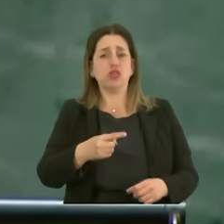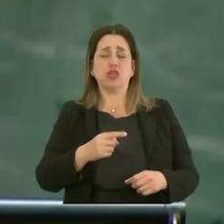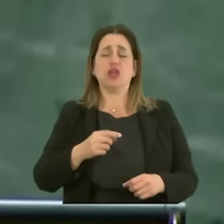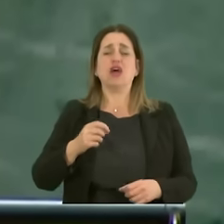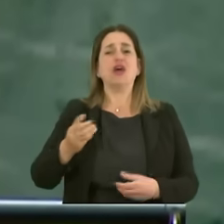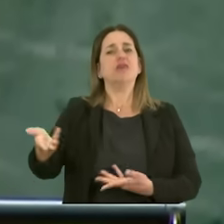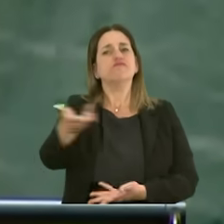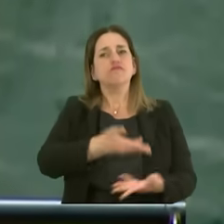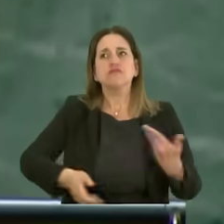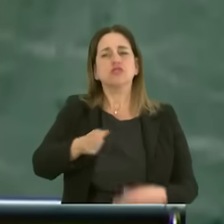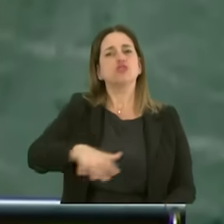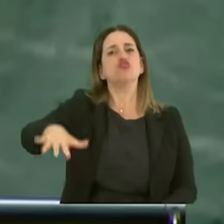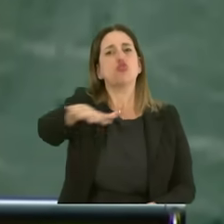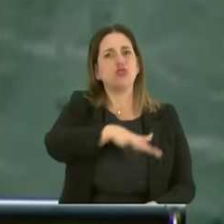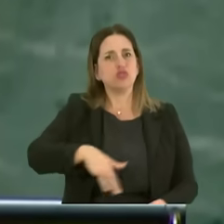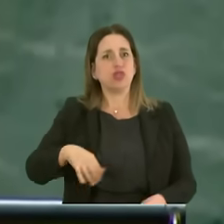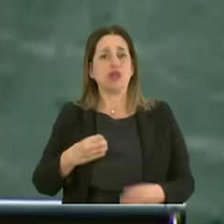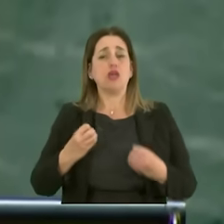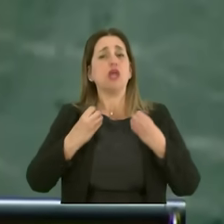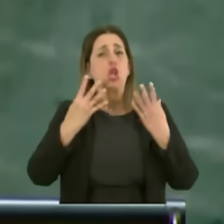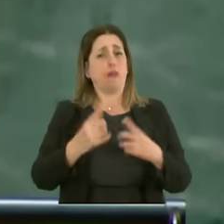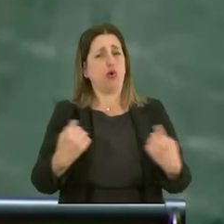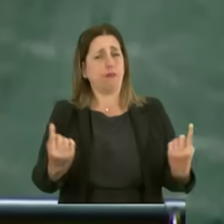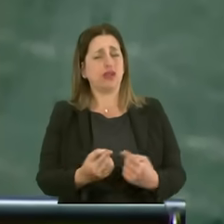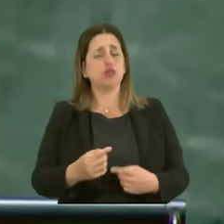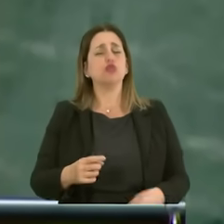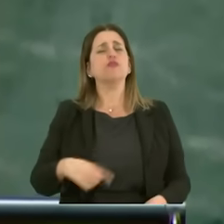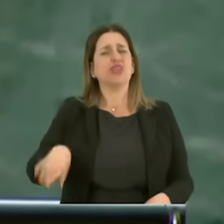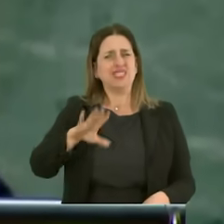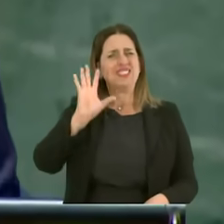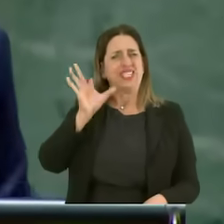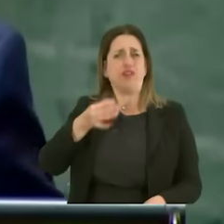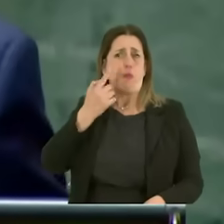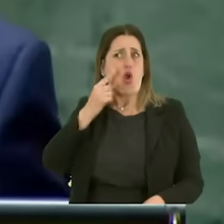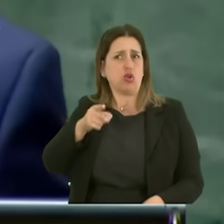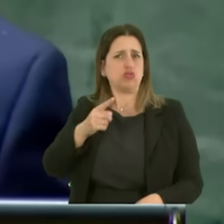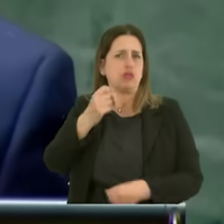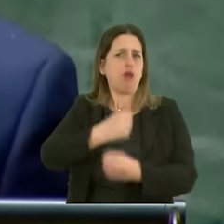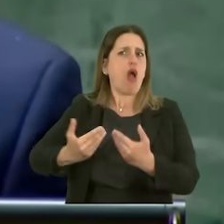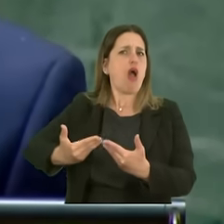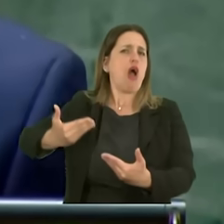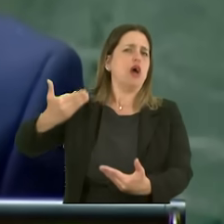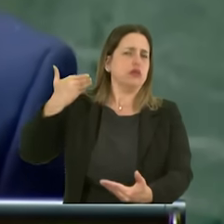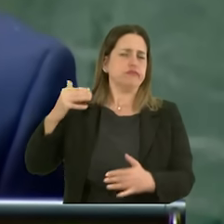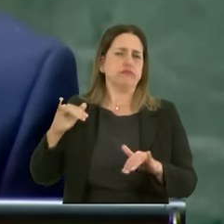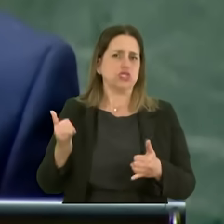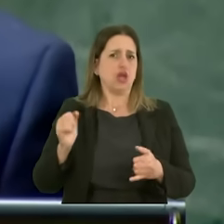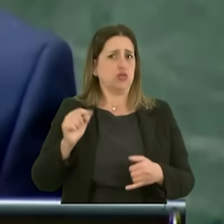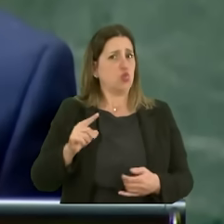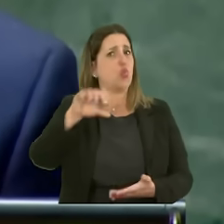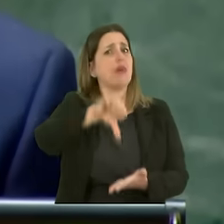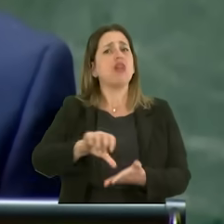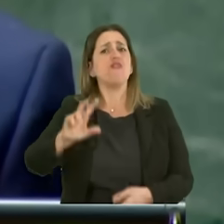bien común todos sabemos lo que viene pasando Ya hace mucho tiempo en